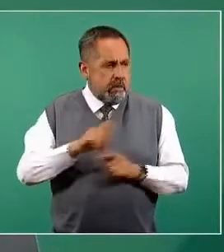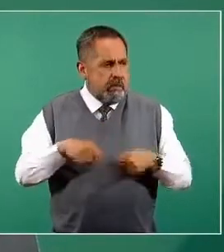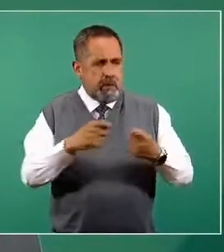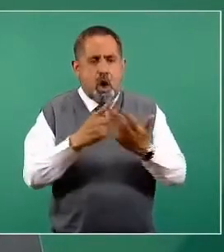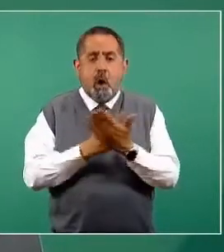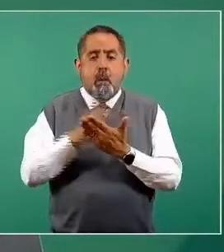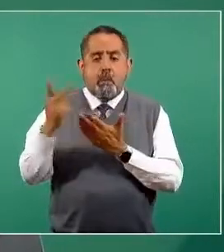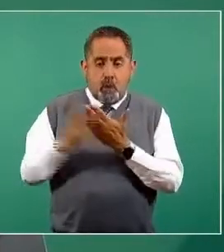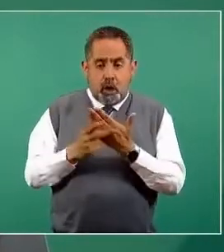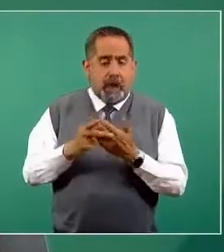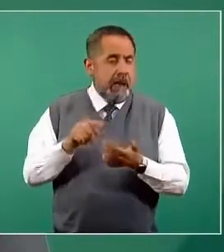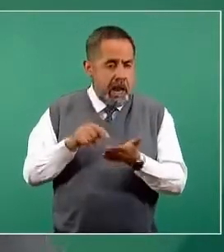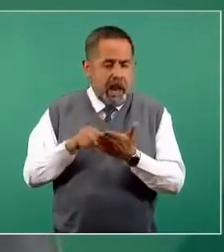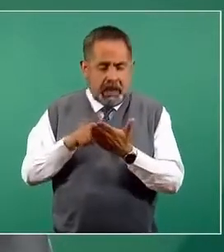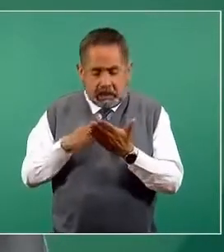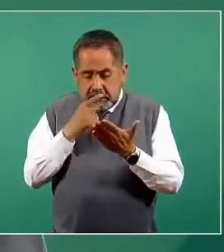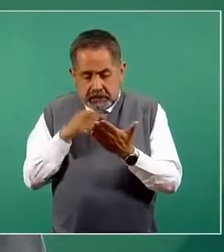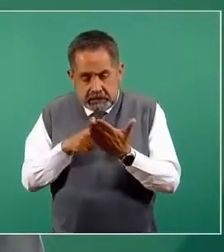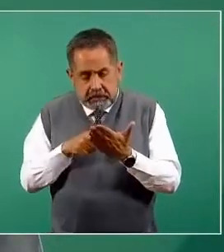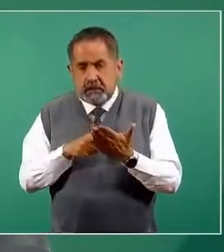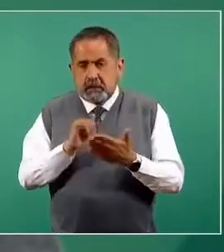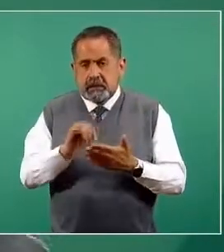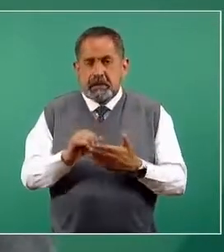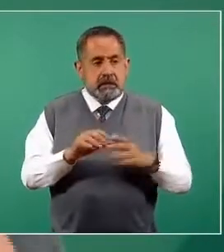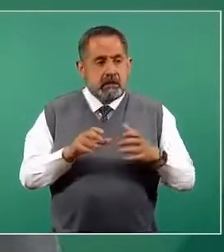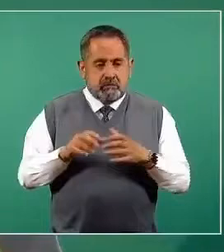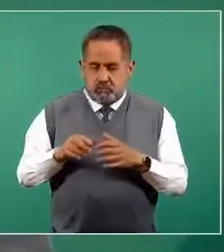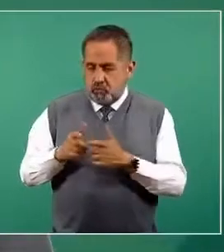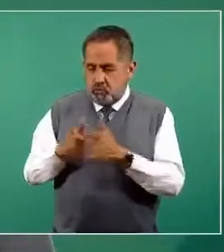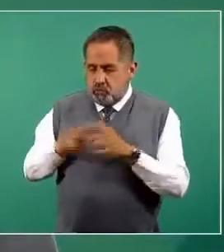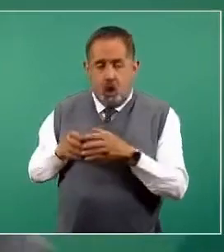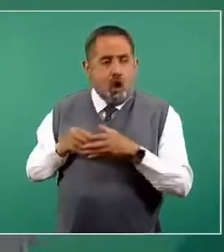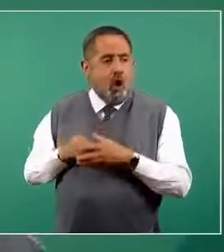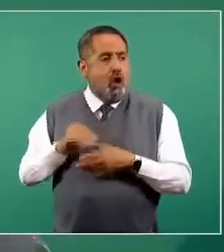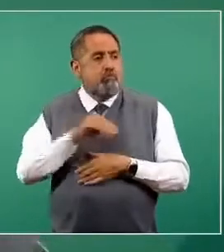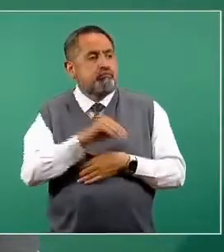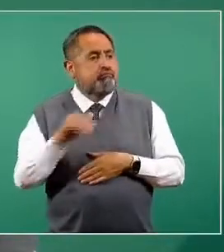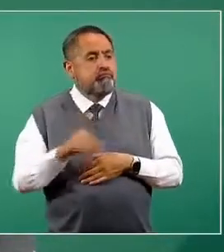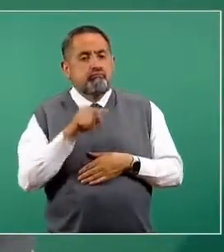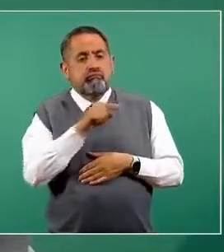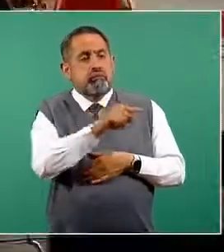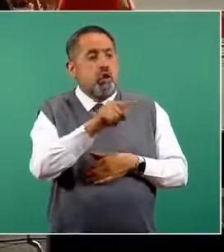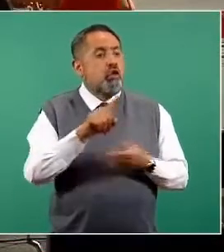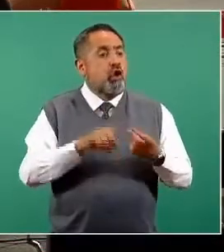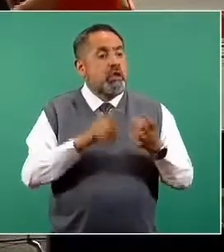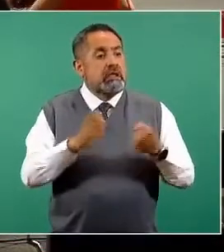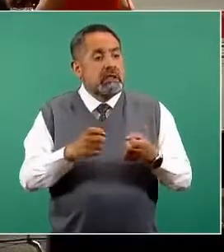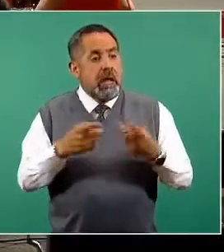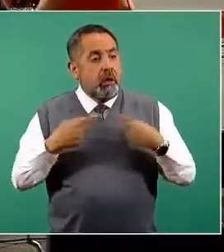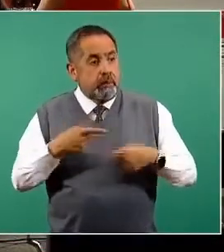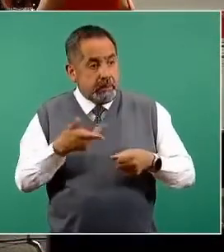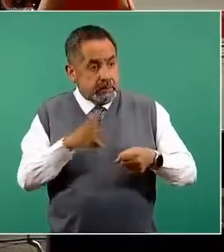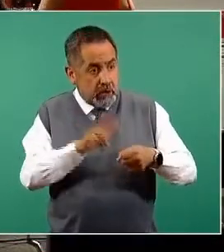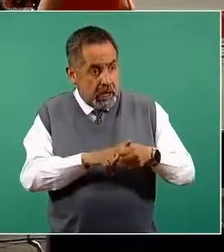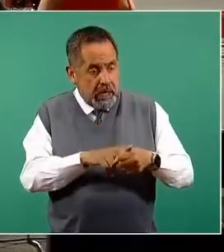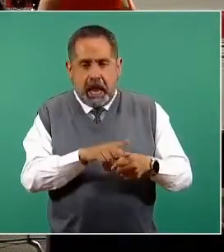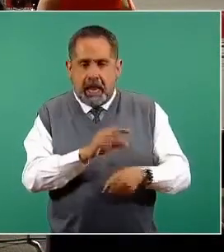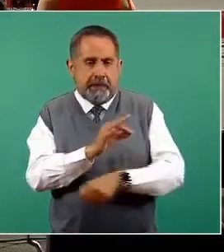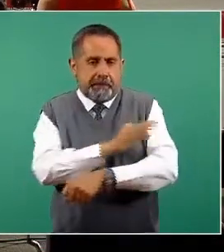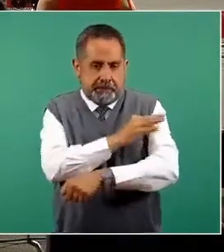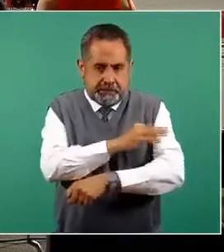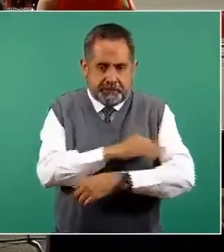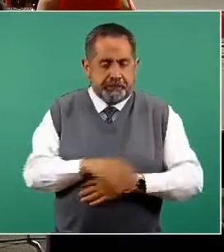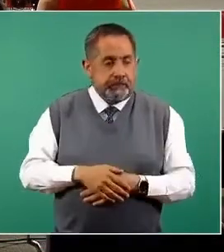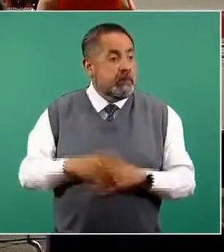programa de vacunación considera unidades móviles que se desplazan hacia donde están las personas. Las personas que